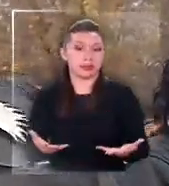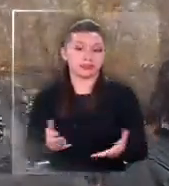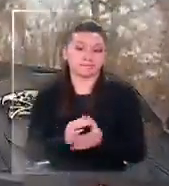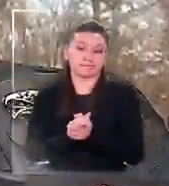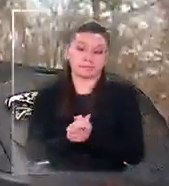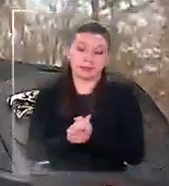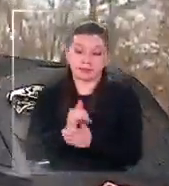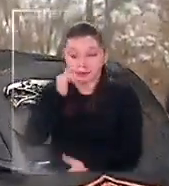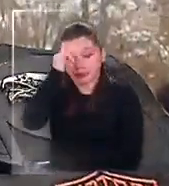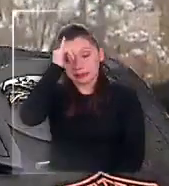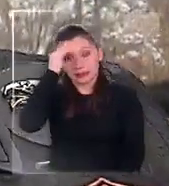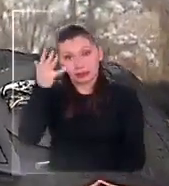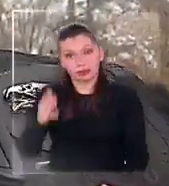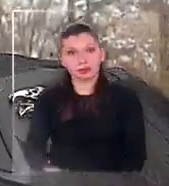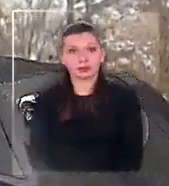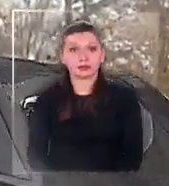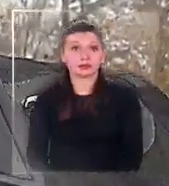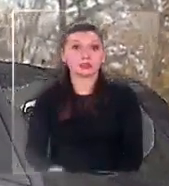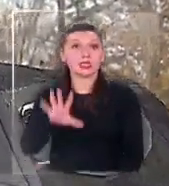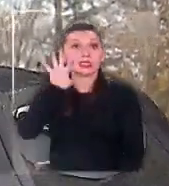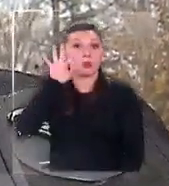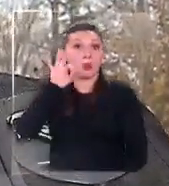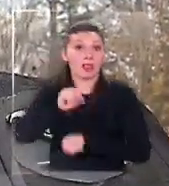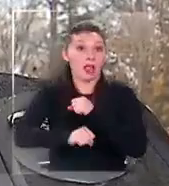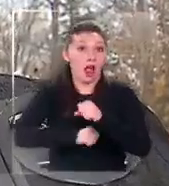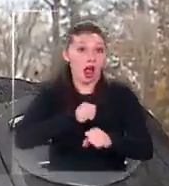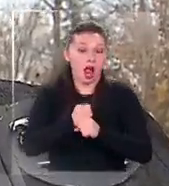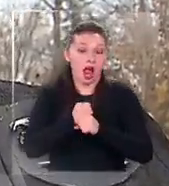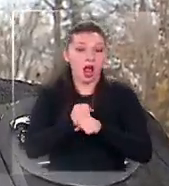Perdón. Llevamos 50 años andando en moto.